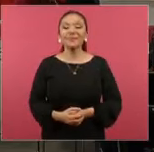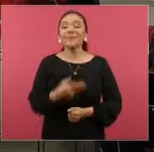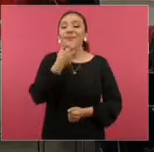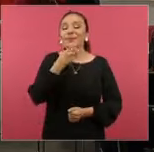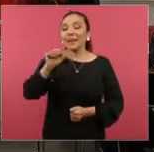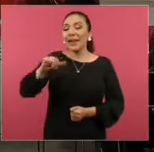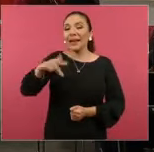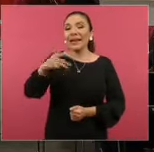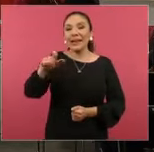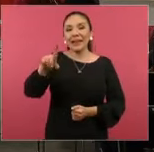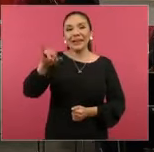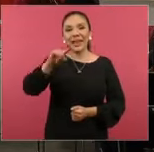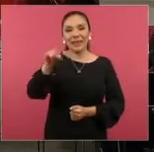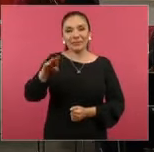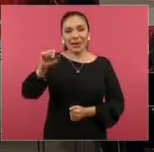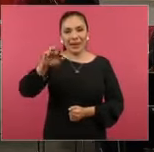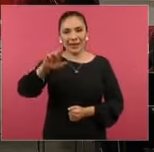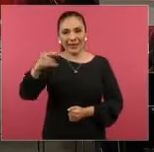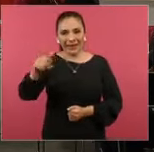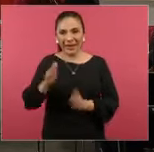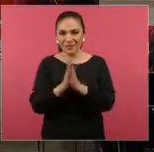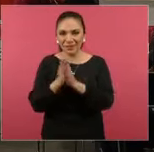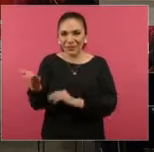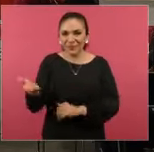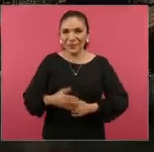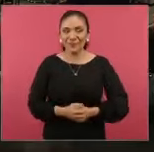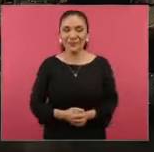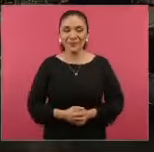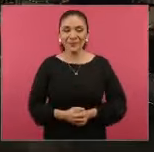por favor. Gracias, maestro.